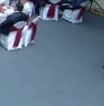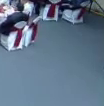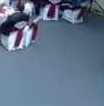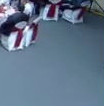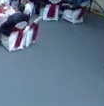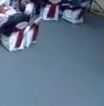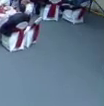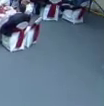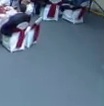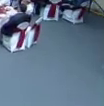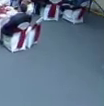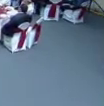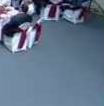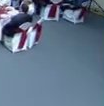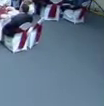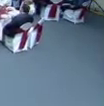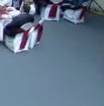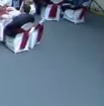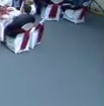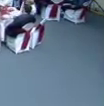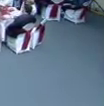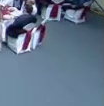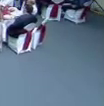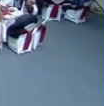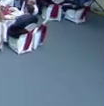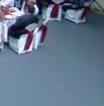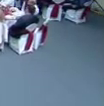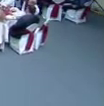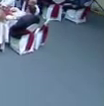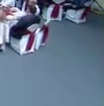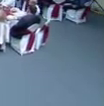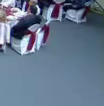Confederación de Trabajadores de México.